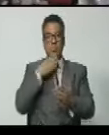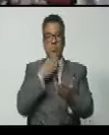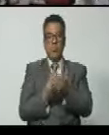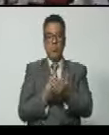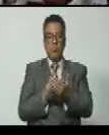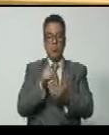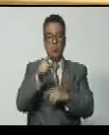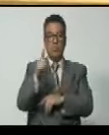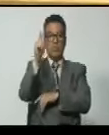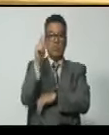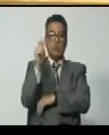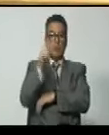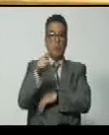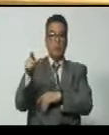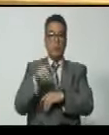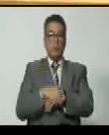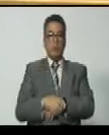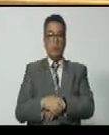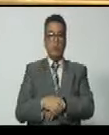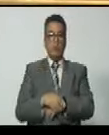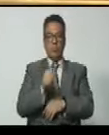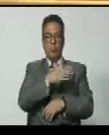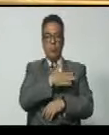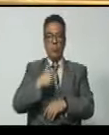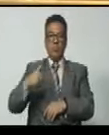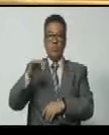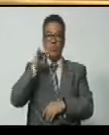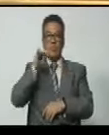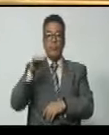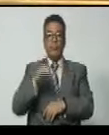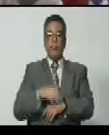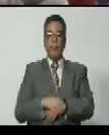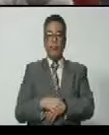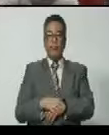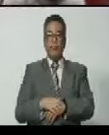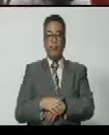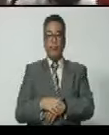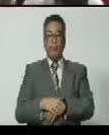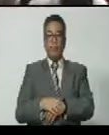Gracias, diputado. Quiero informar que